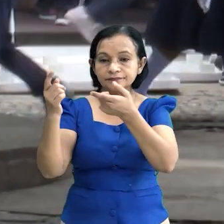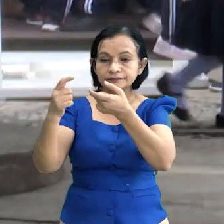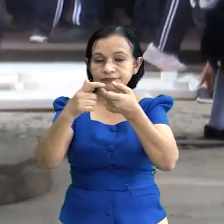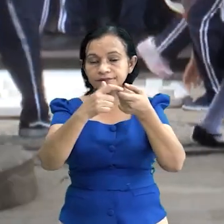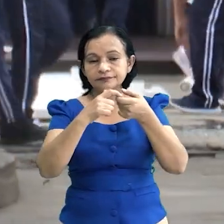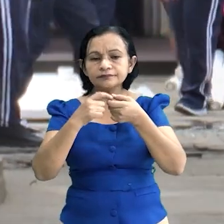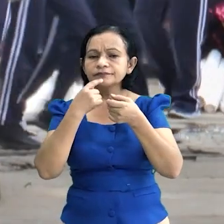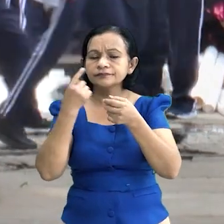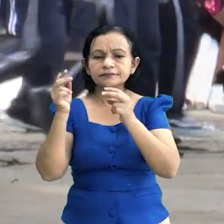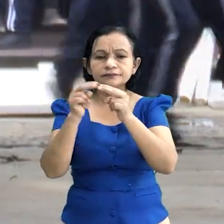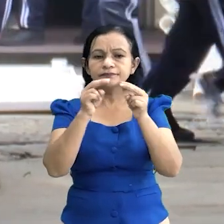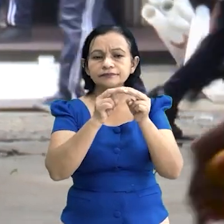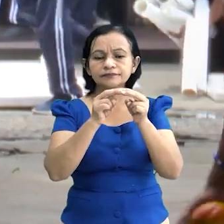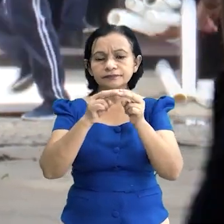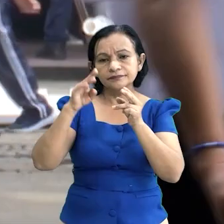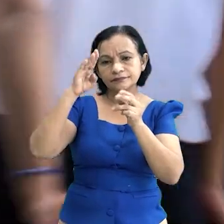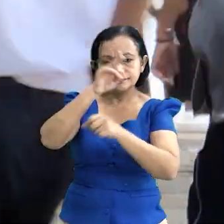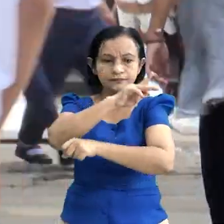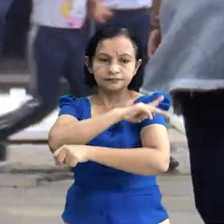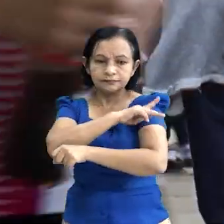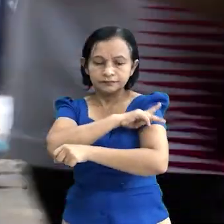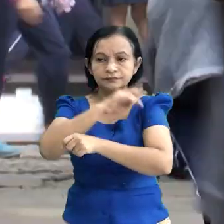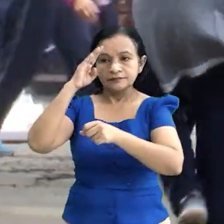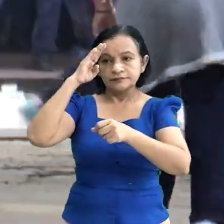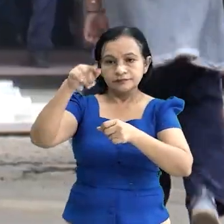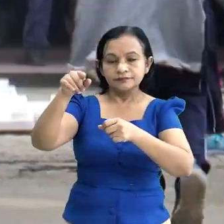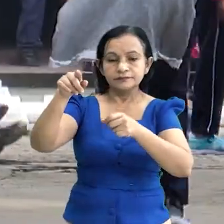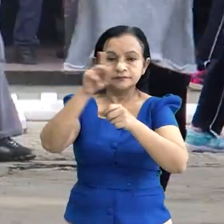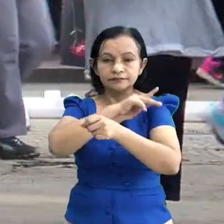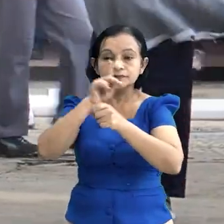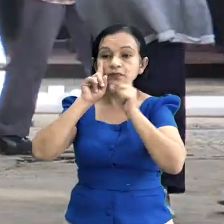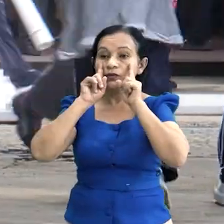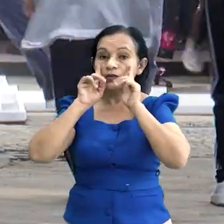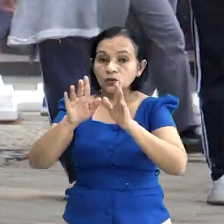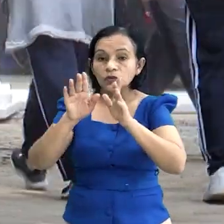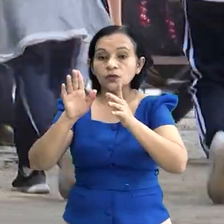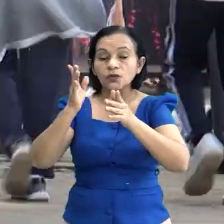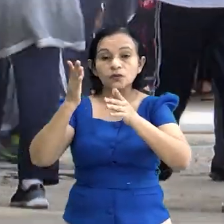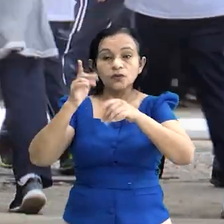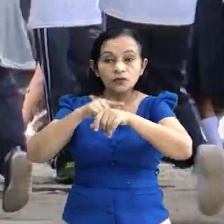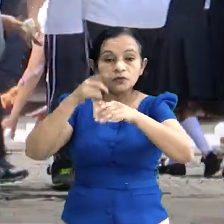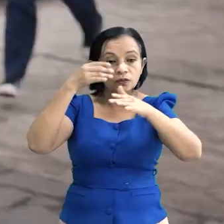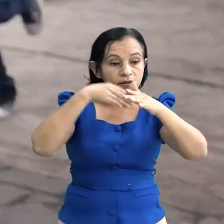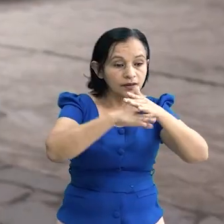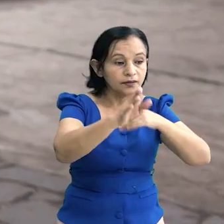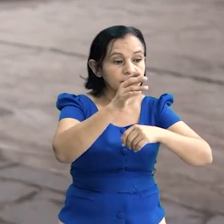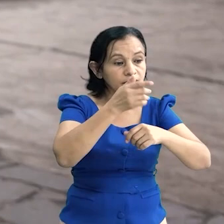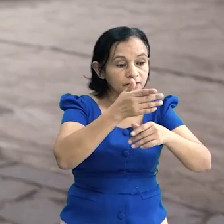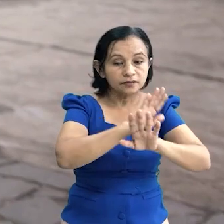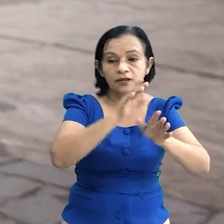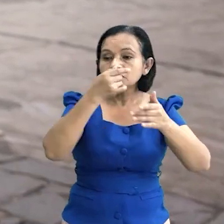coordinación con la Jefatura de Policía. Ellos nos resguardan la hora de entrada y la hora de salida de los